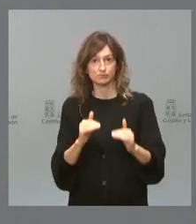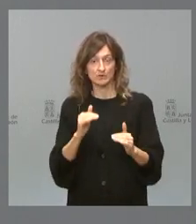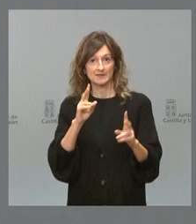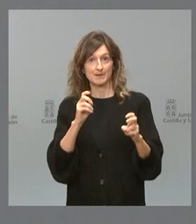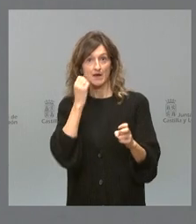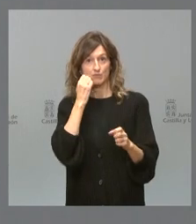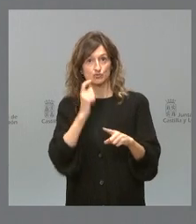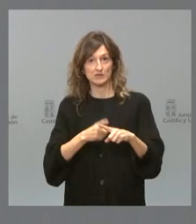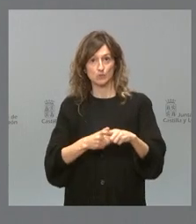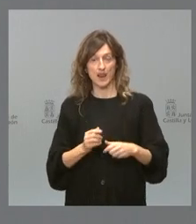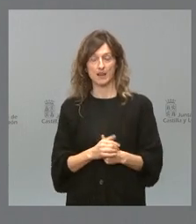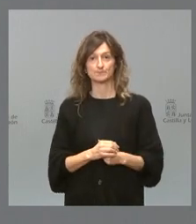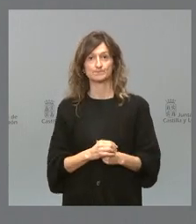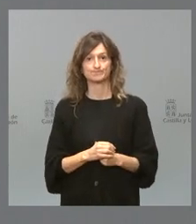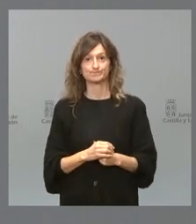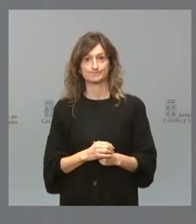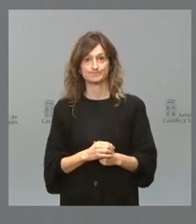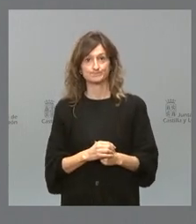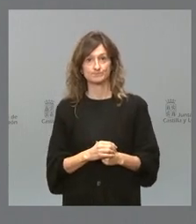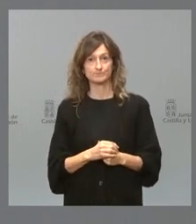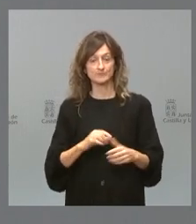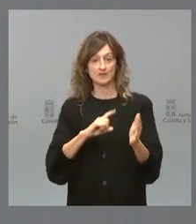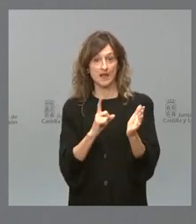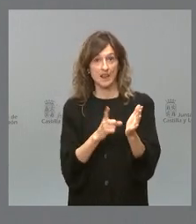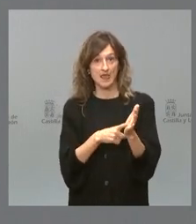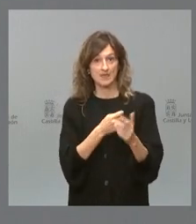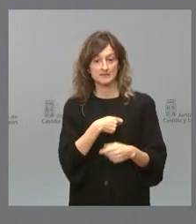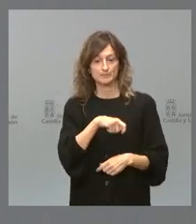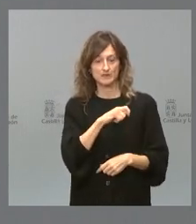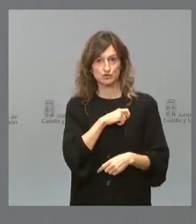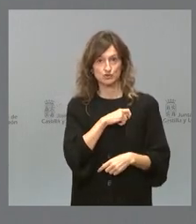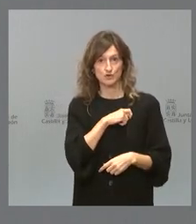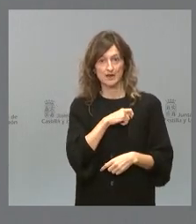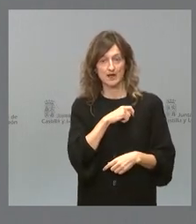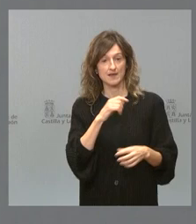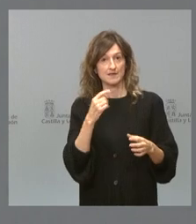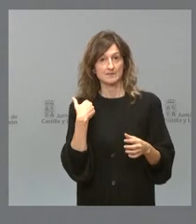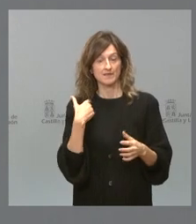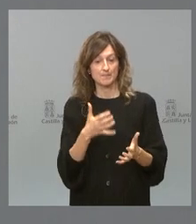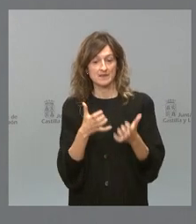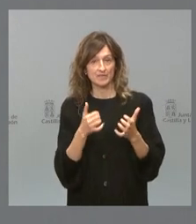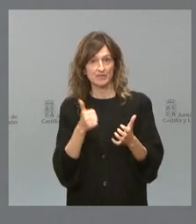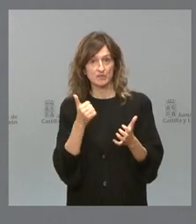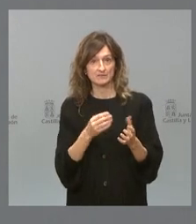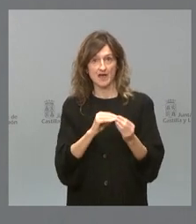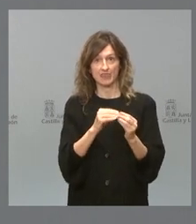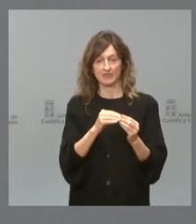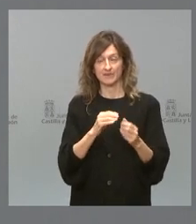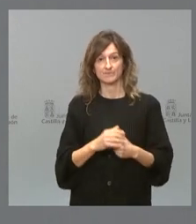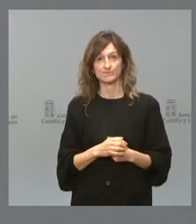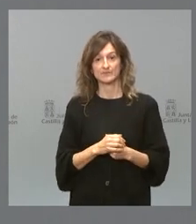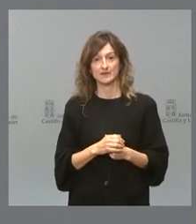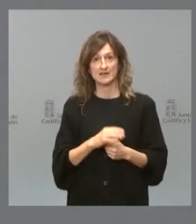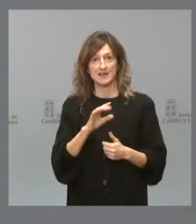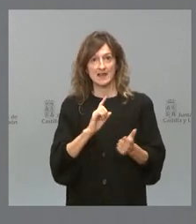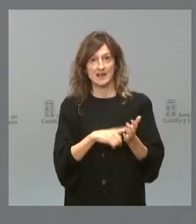sexual y como es normal en la legislación española se aplica la normativa más beneficiosa y esta normativa de la